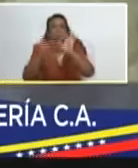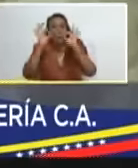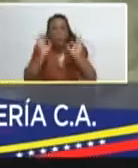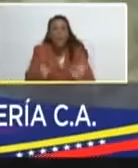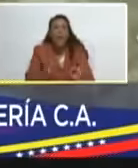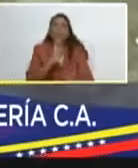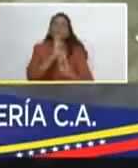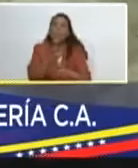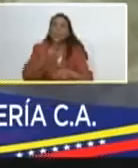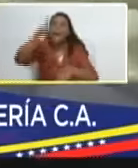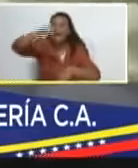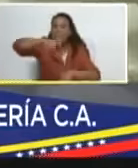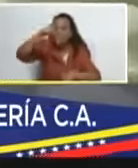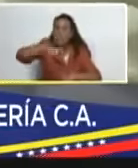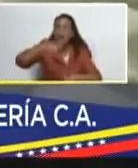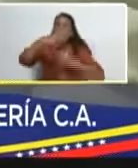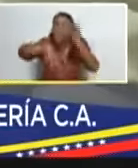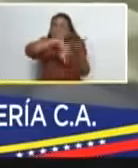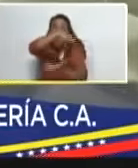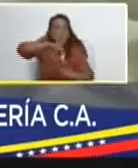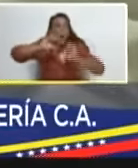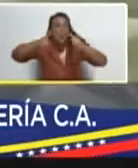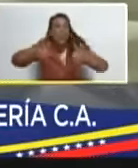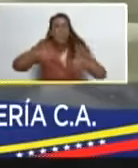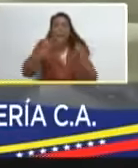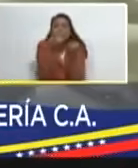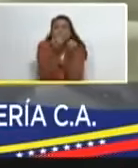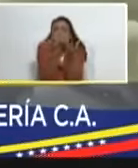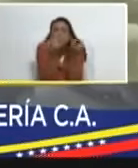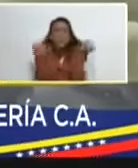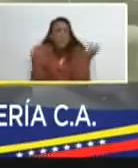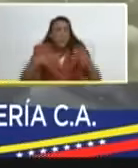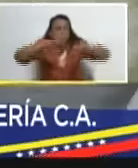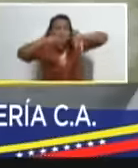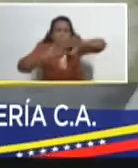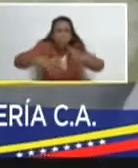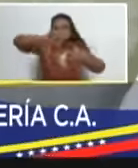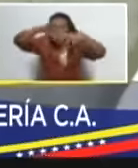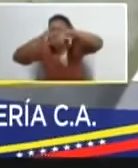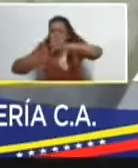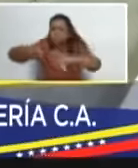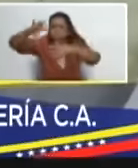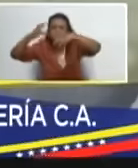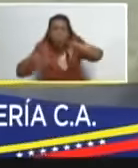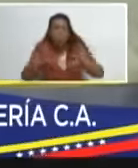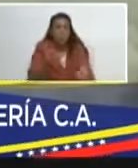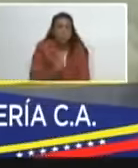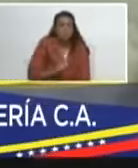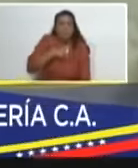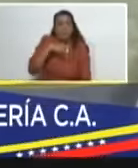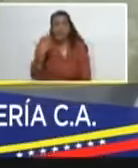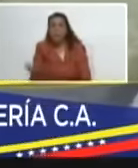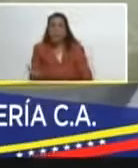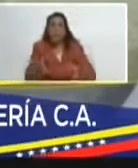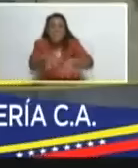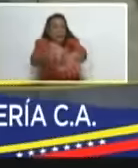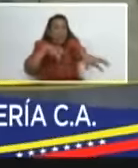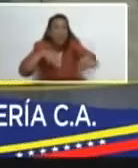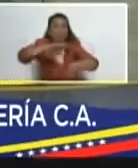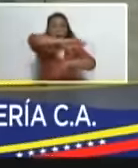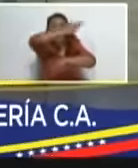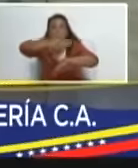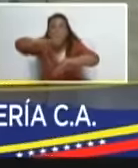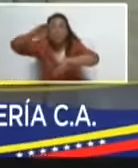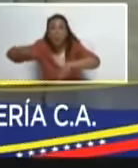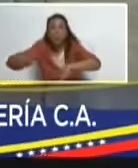la respuesta a un problema que inicialmente se presentó, que fue, bueno, esta especie de manera masiva en las costas